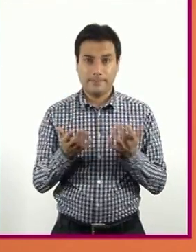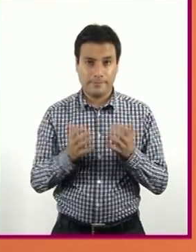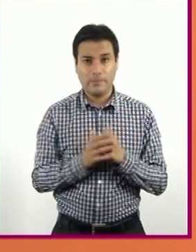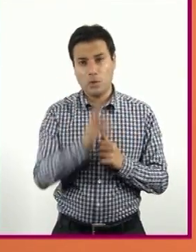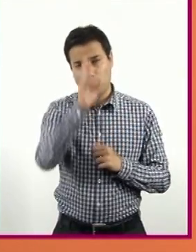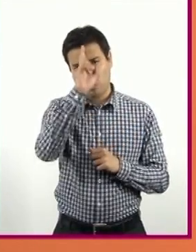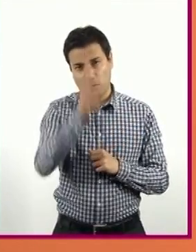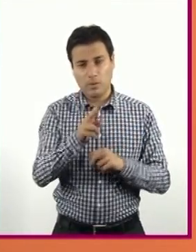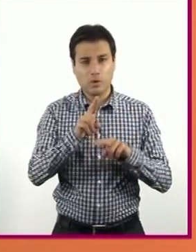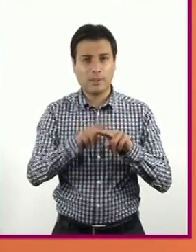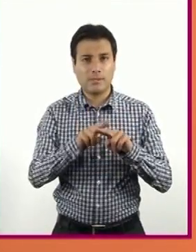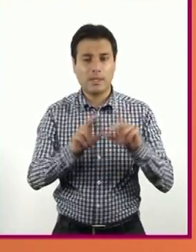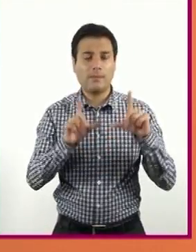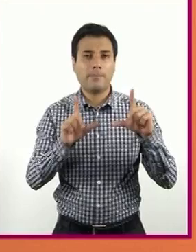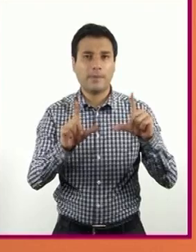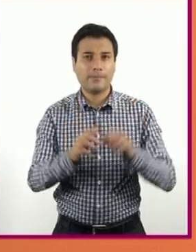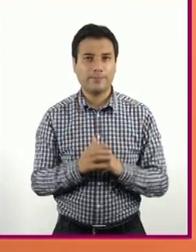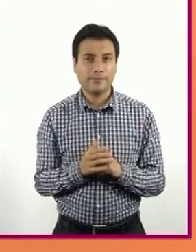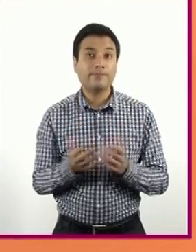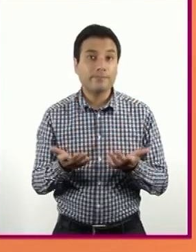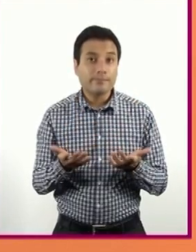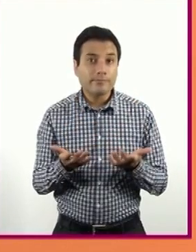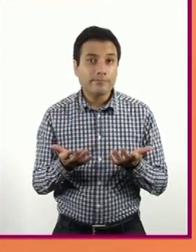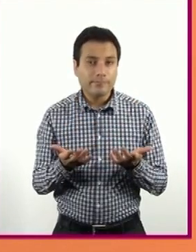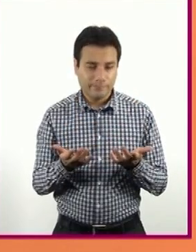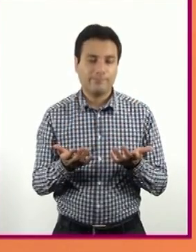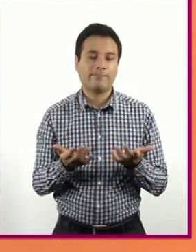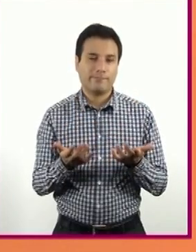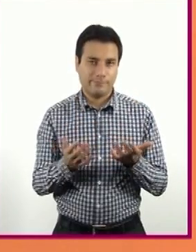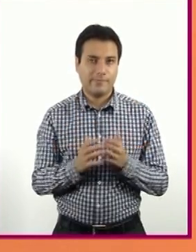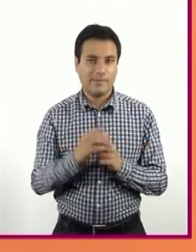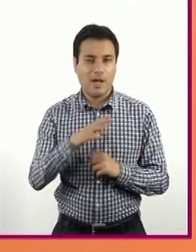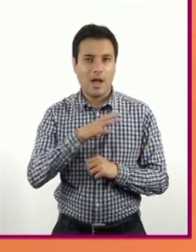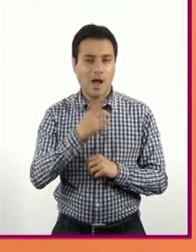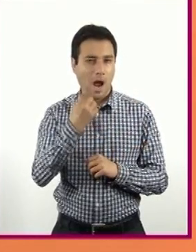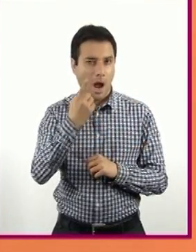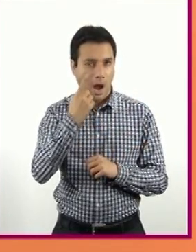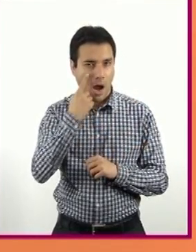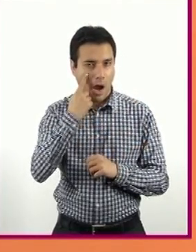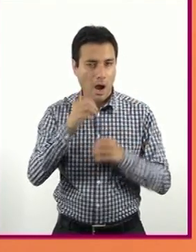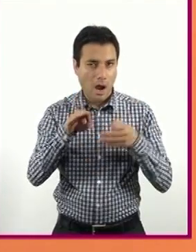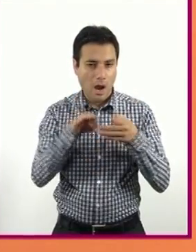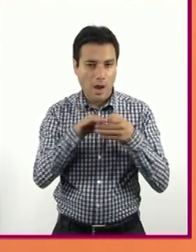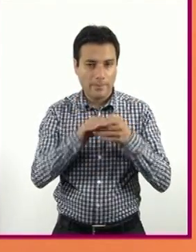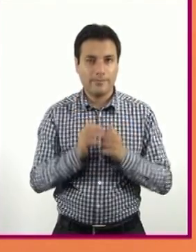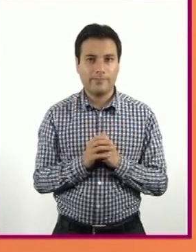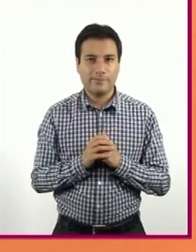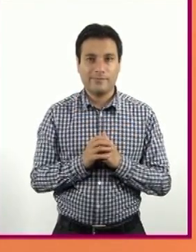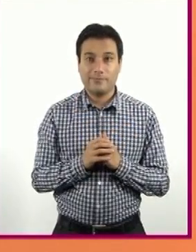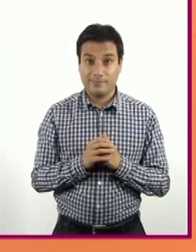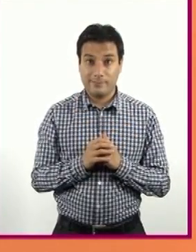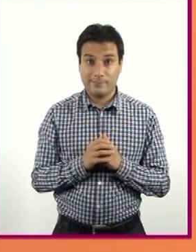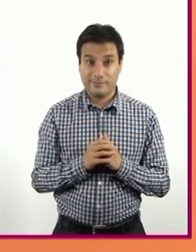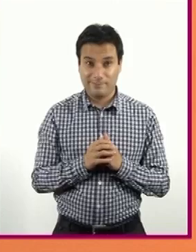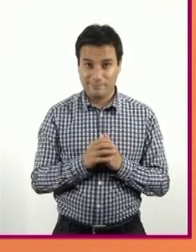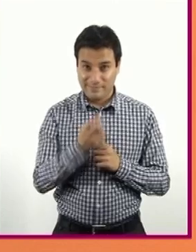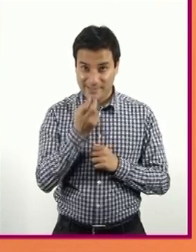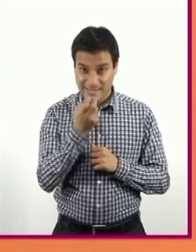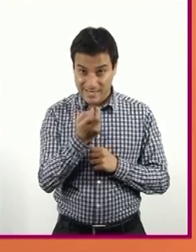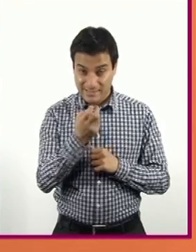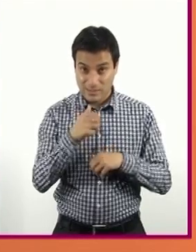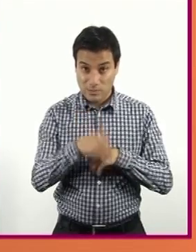prohibido sentarse formaron una sucesión. ¿Le pondrías puntos suspensivos a esa